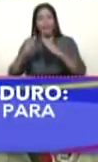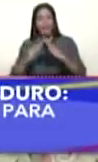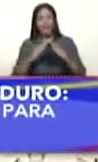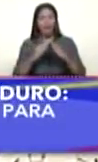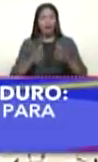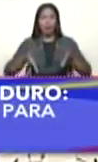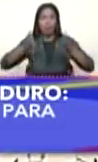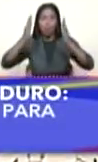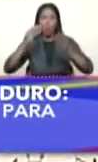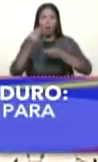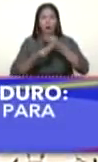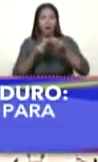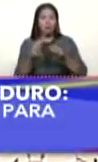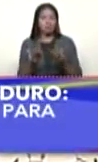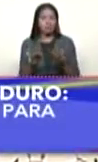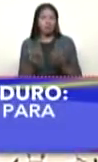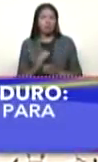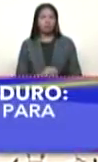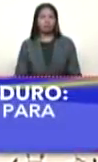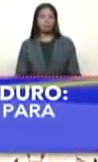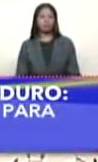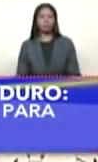construir vivienda.